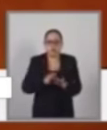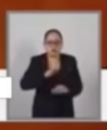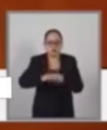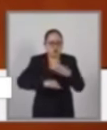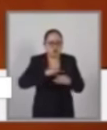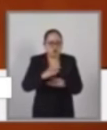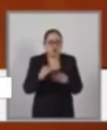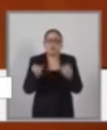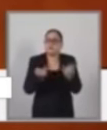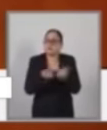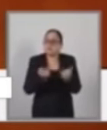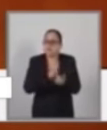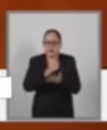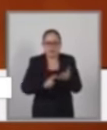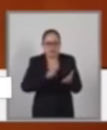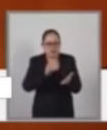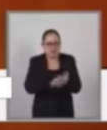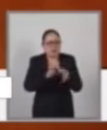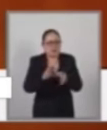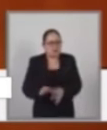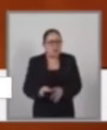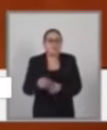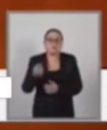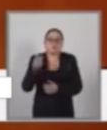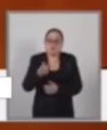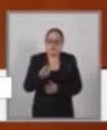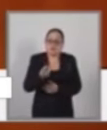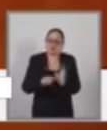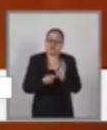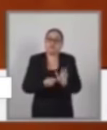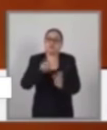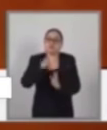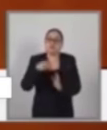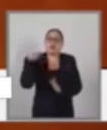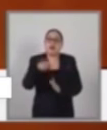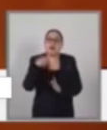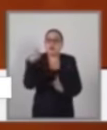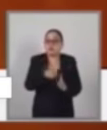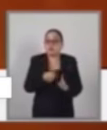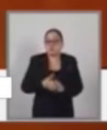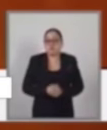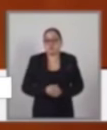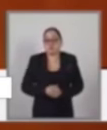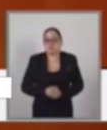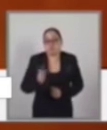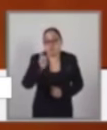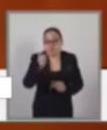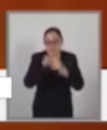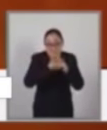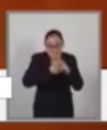Lo que se necesita es que este fiscal, y estoy totalmente cierto que puede iniciar esa tarea,